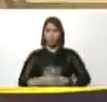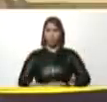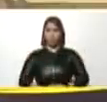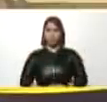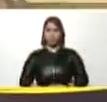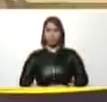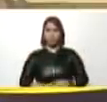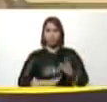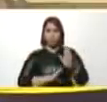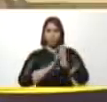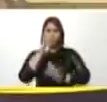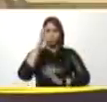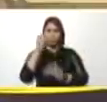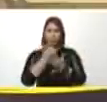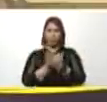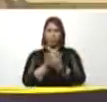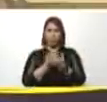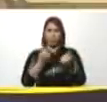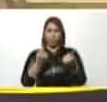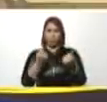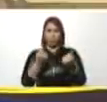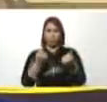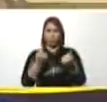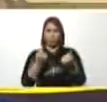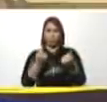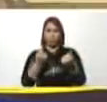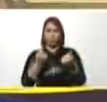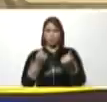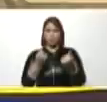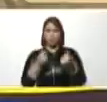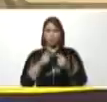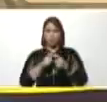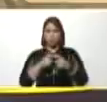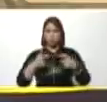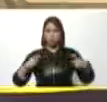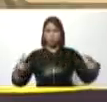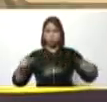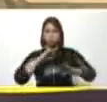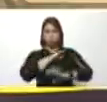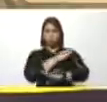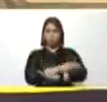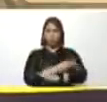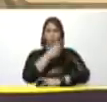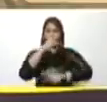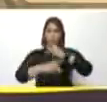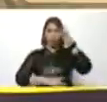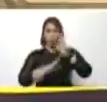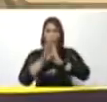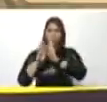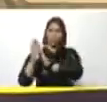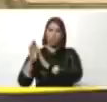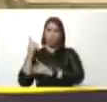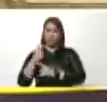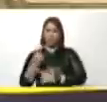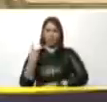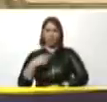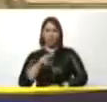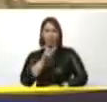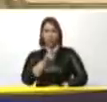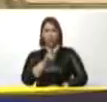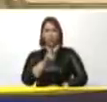El crecimiento económico, la expansión de las fuerzas productivas, debe tener dos